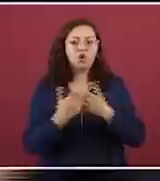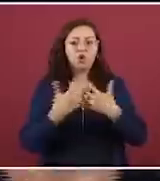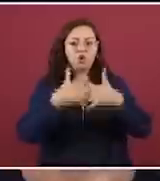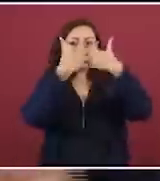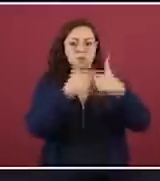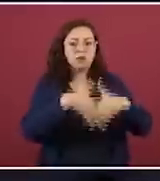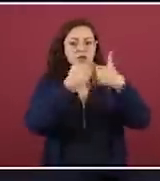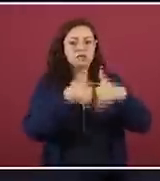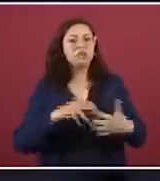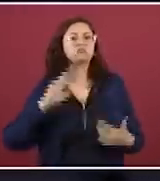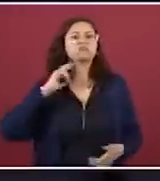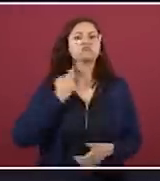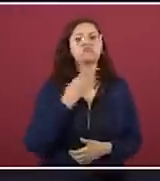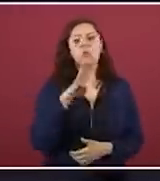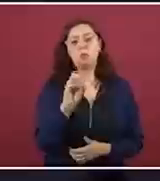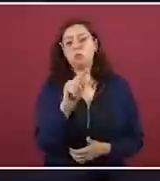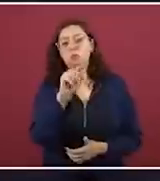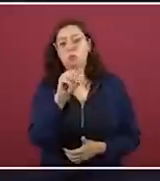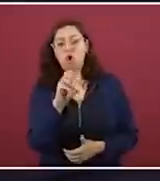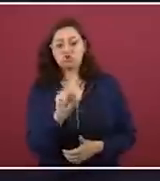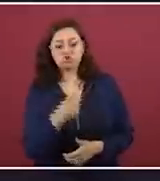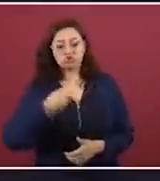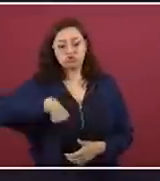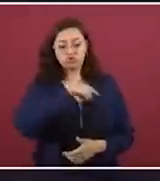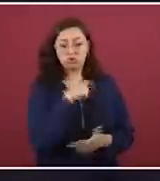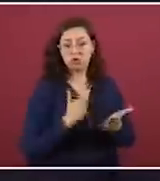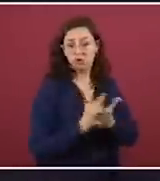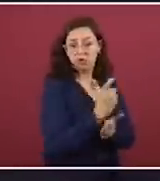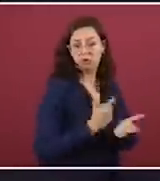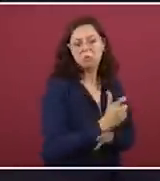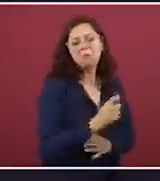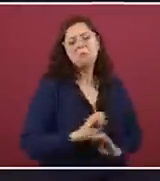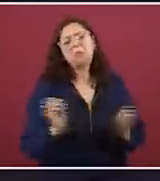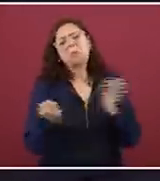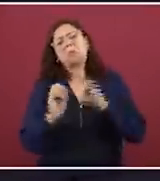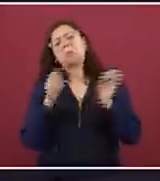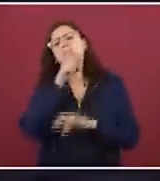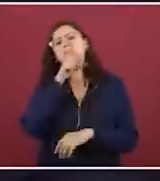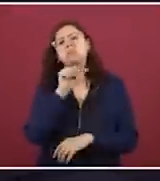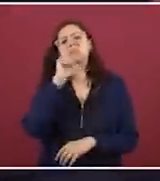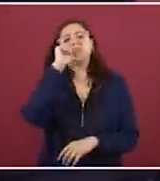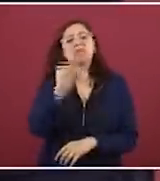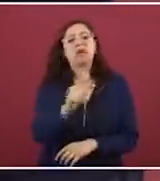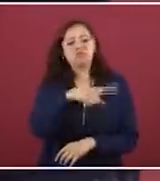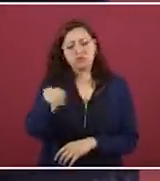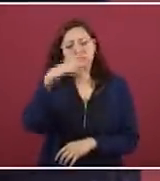nunca, no saben cuántas ofertas desde que abrí mis cuentas,